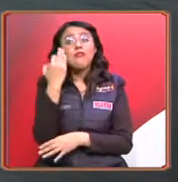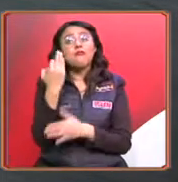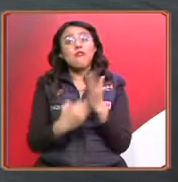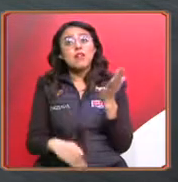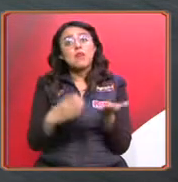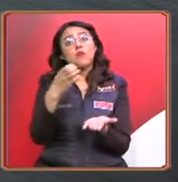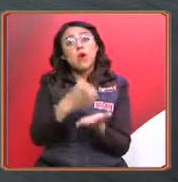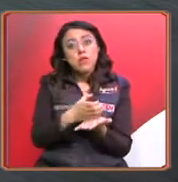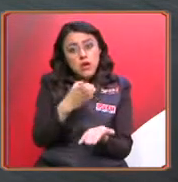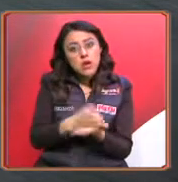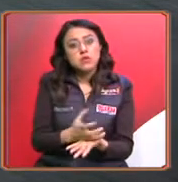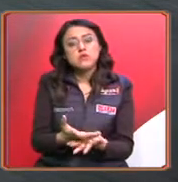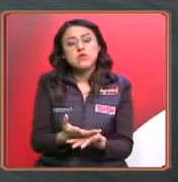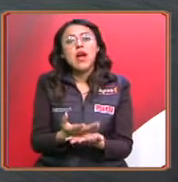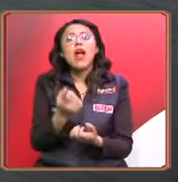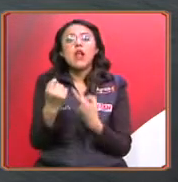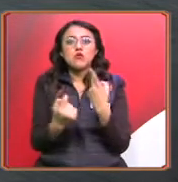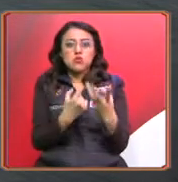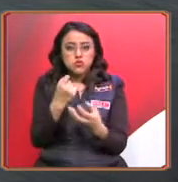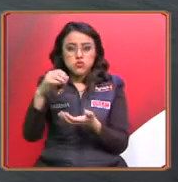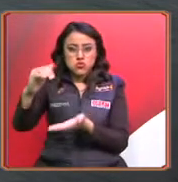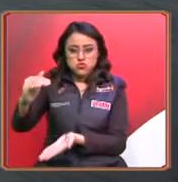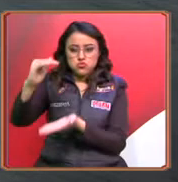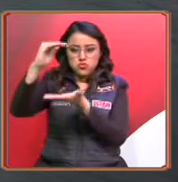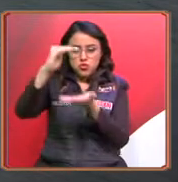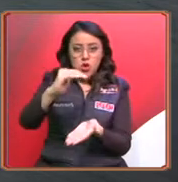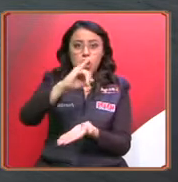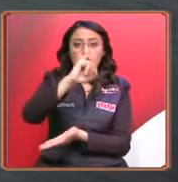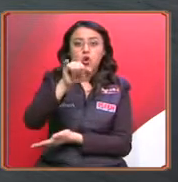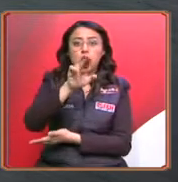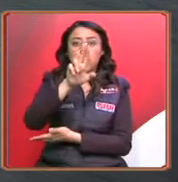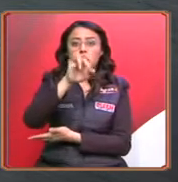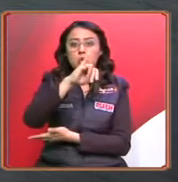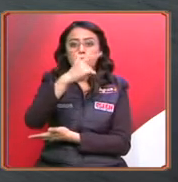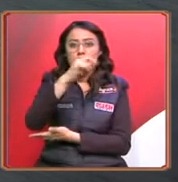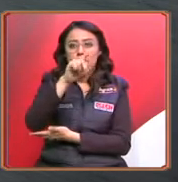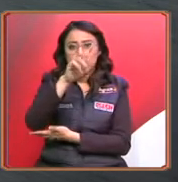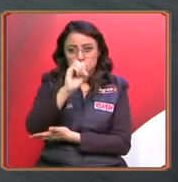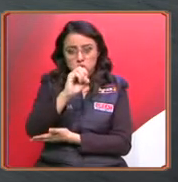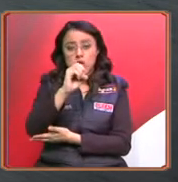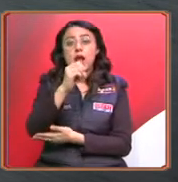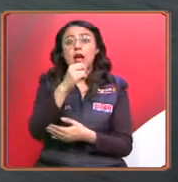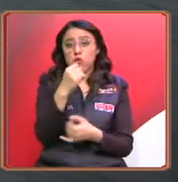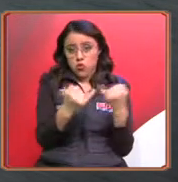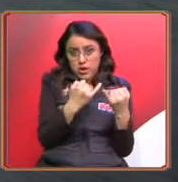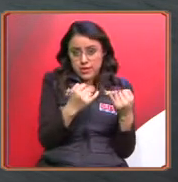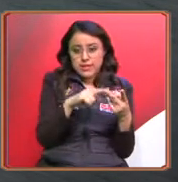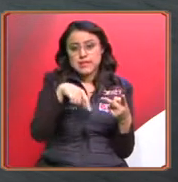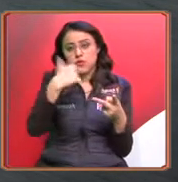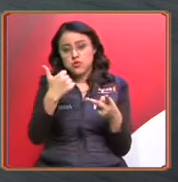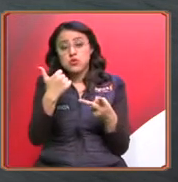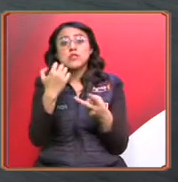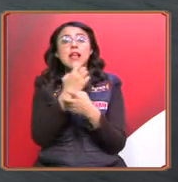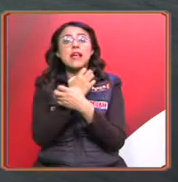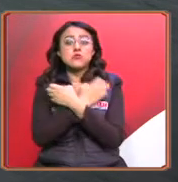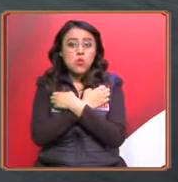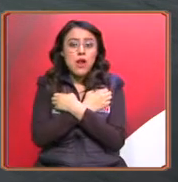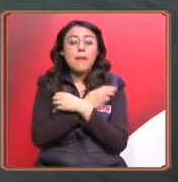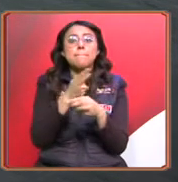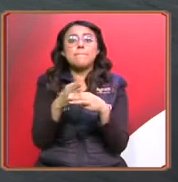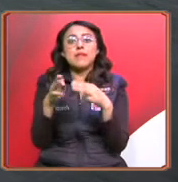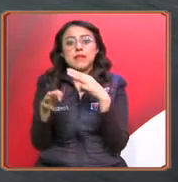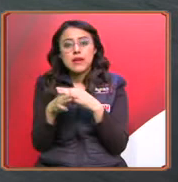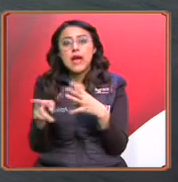Entonces, hay algunos paquetes Juguetón que llevan los juguetes, pero también llevan libretas. Hay unos paquetes Juguetón que llevan los juguetes, pero